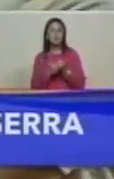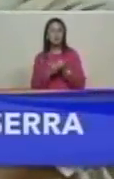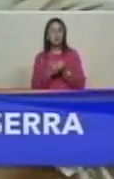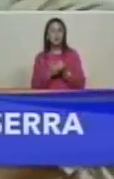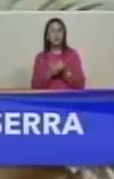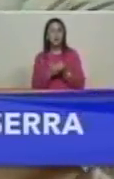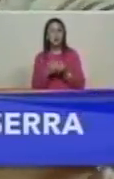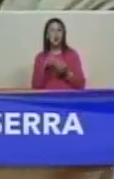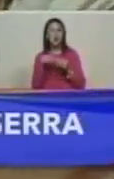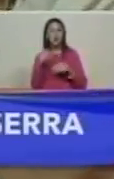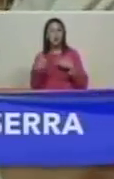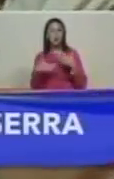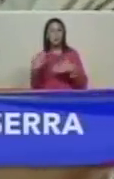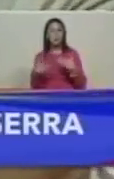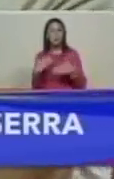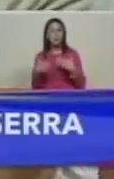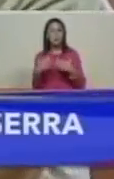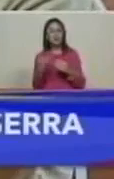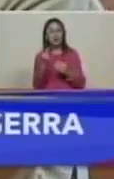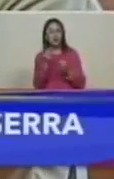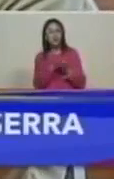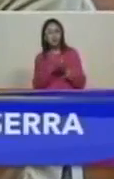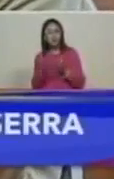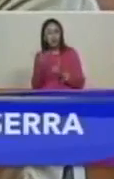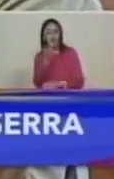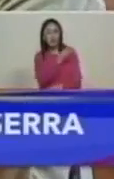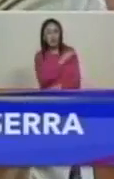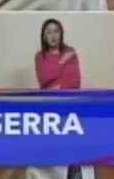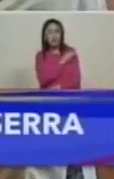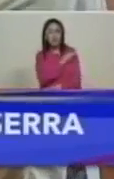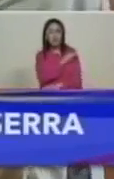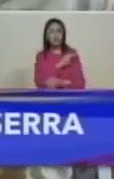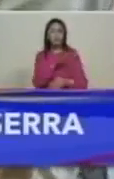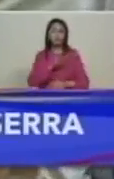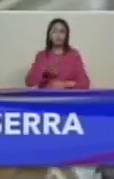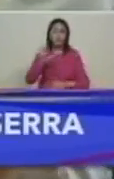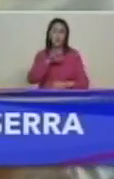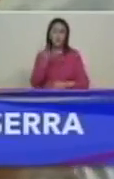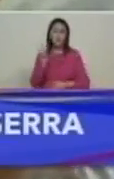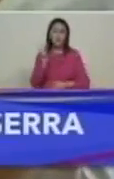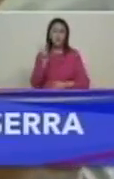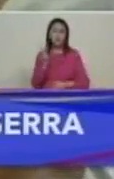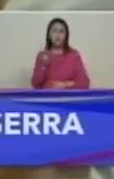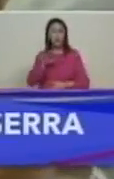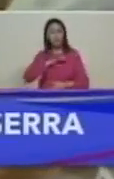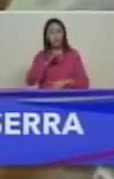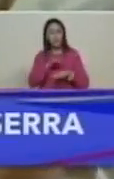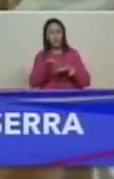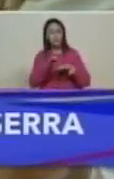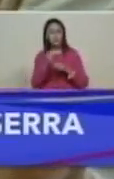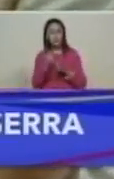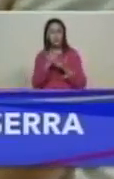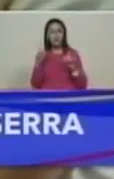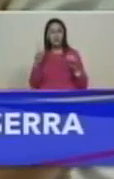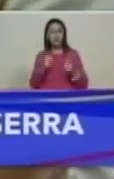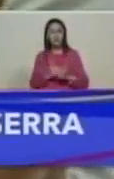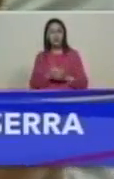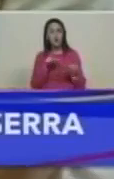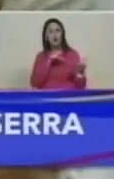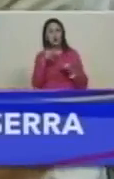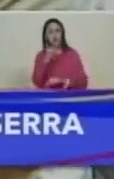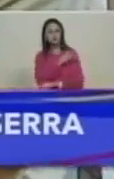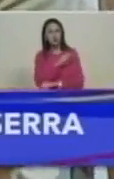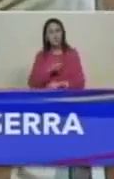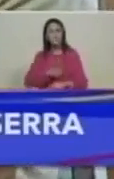todo el proceso de la segunda fase de vacunación que llevamos en el país. Aquí en nuestro municipio Libertador ya hemos vacunado más